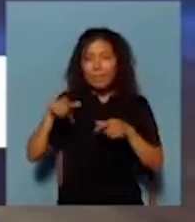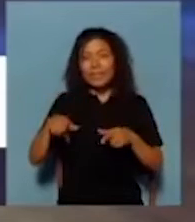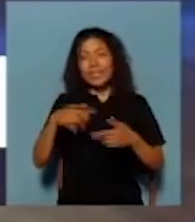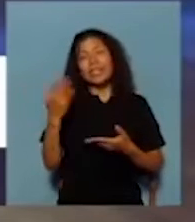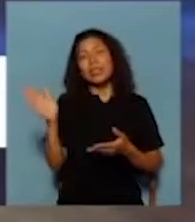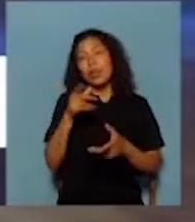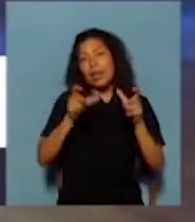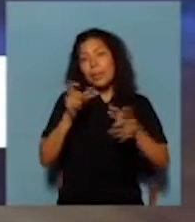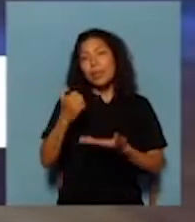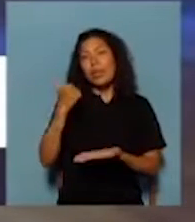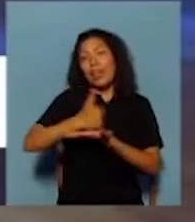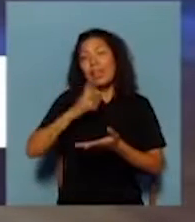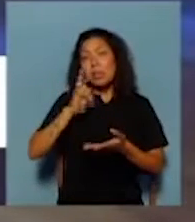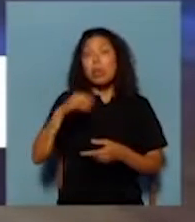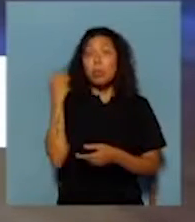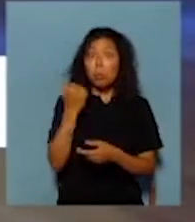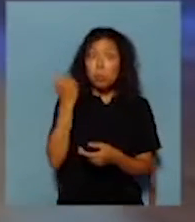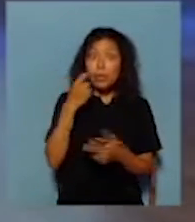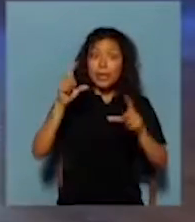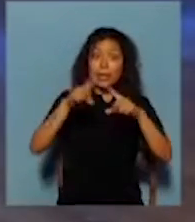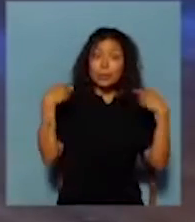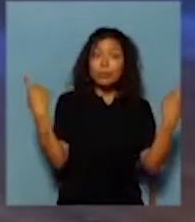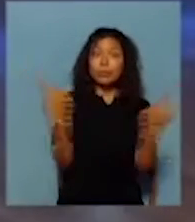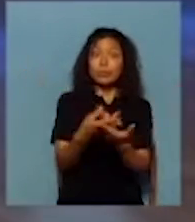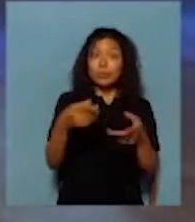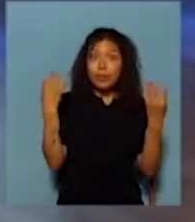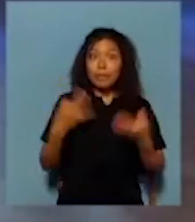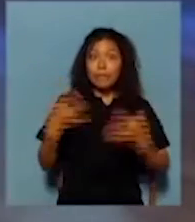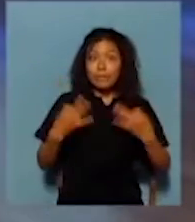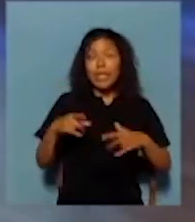presencia a este evento tan importante para mostrar lo que es la producción jujeña. Vamos rápidamente.